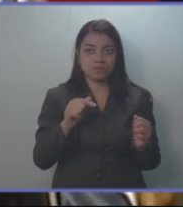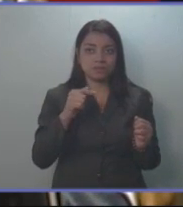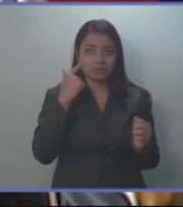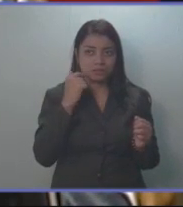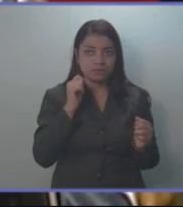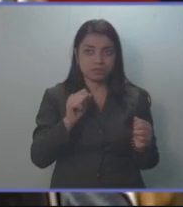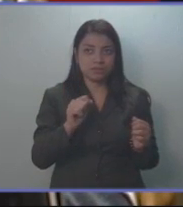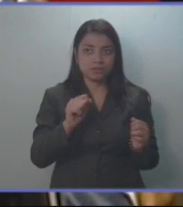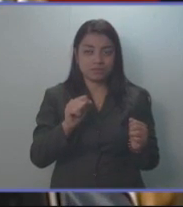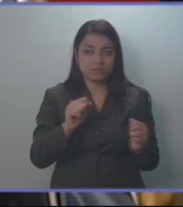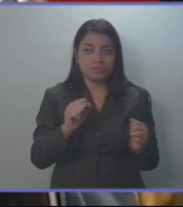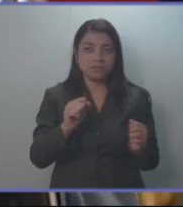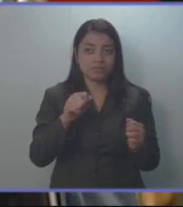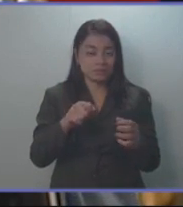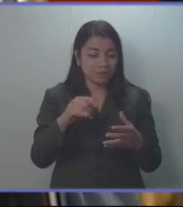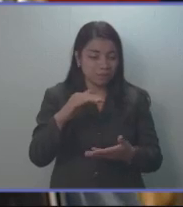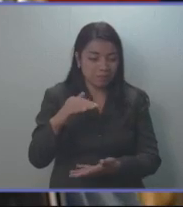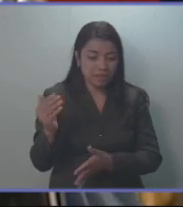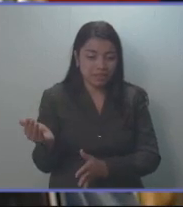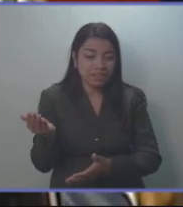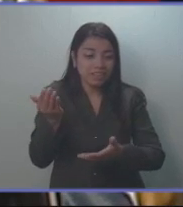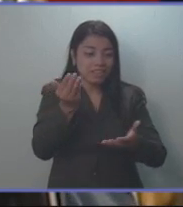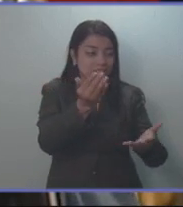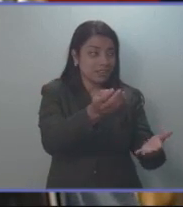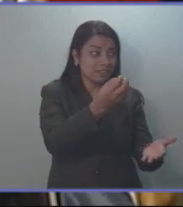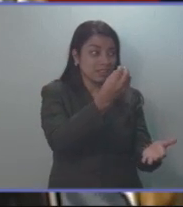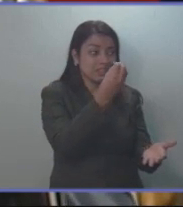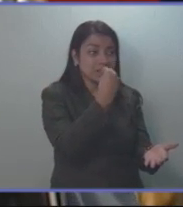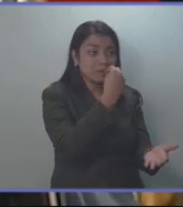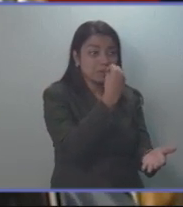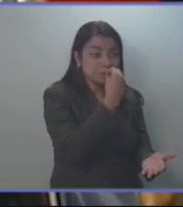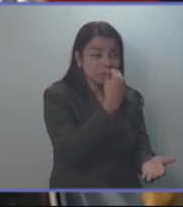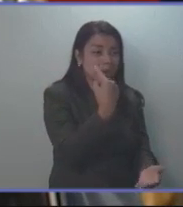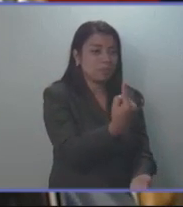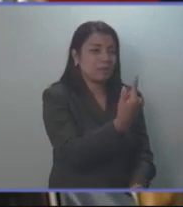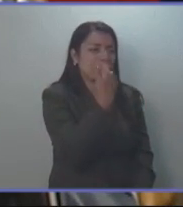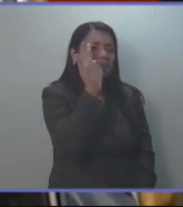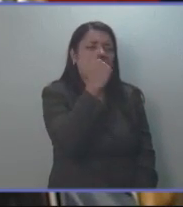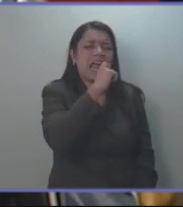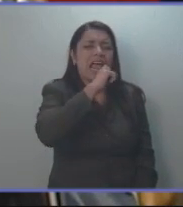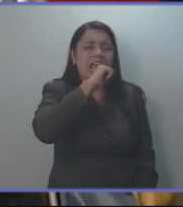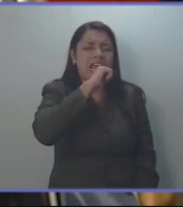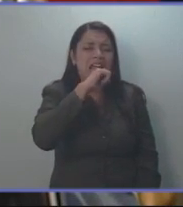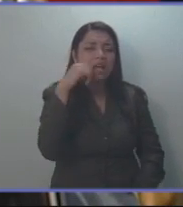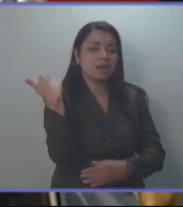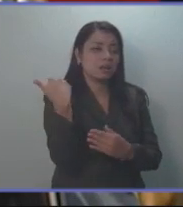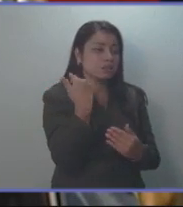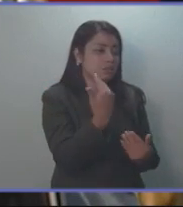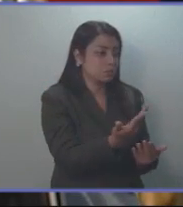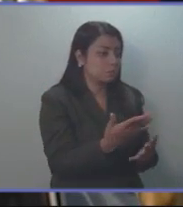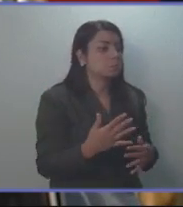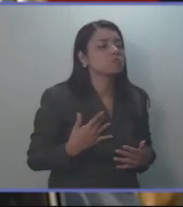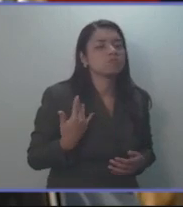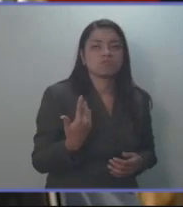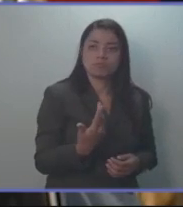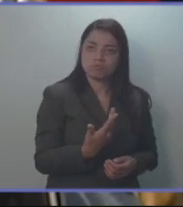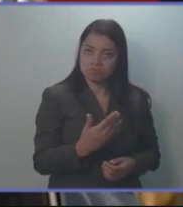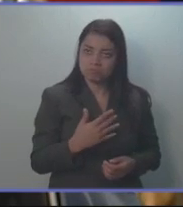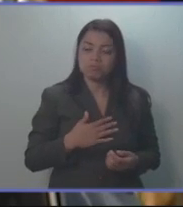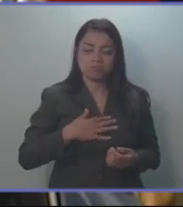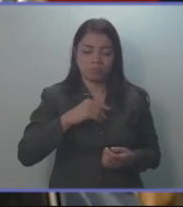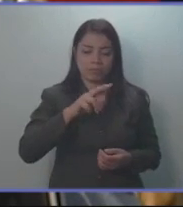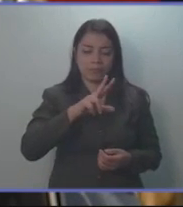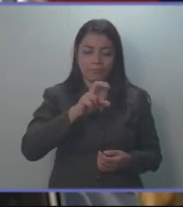alimenticios, los más afectados por la sequía, parte de ese donativo. Sí manteníamos 300